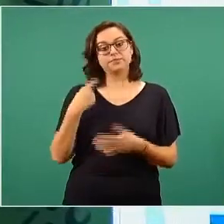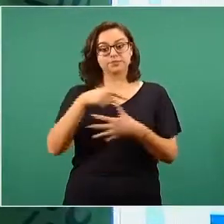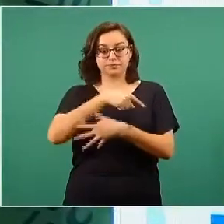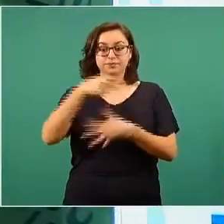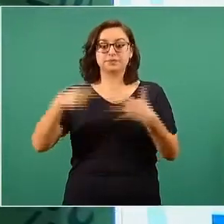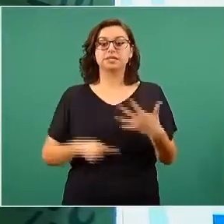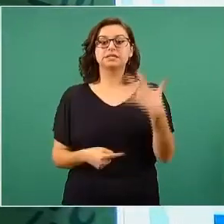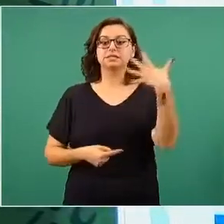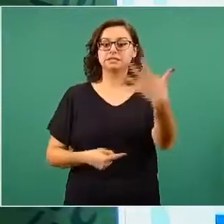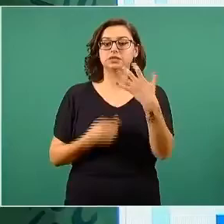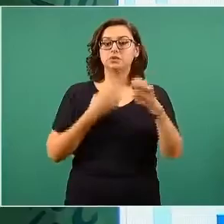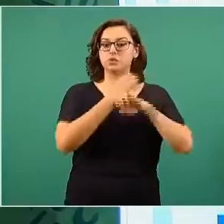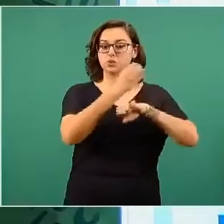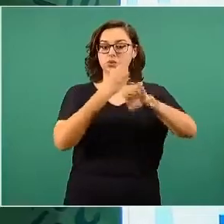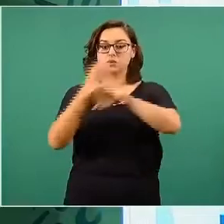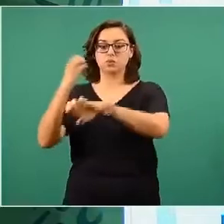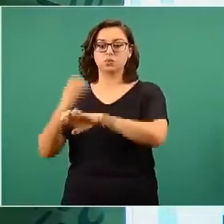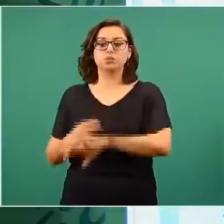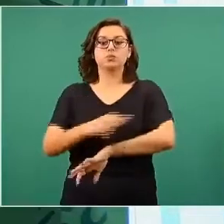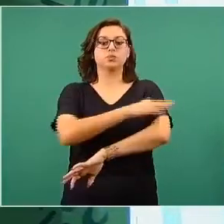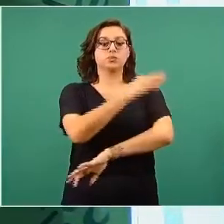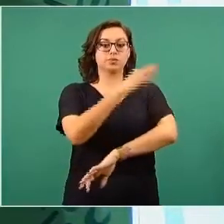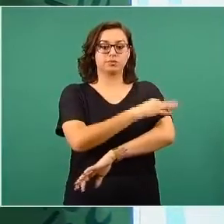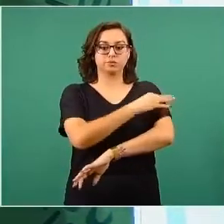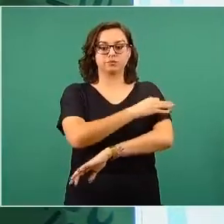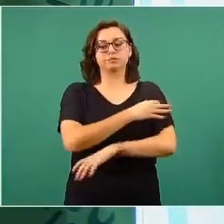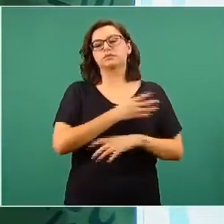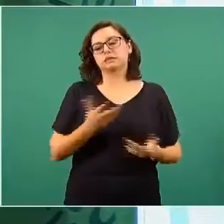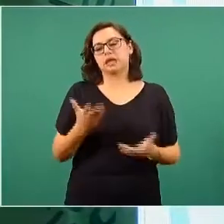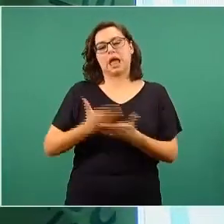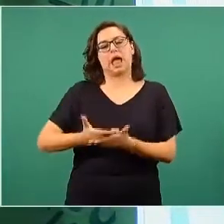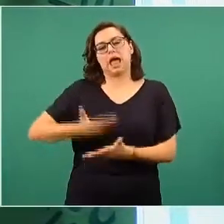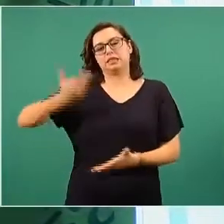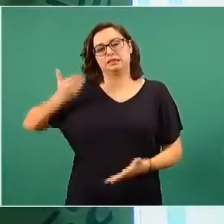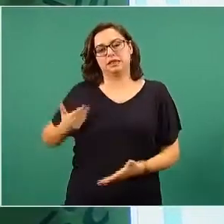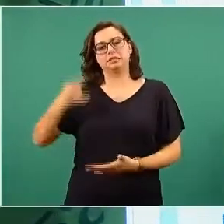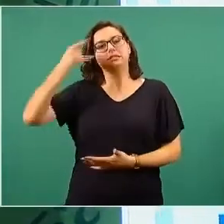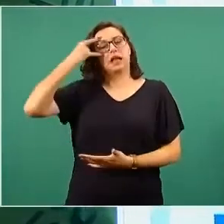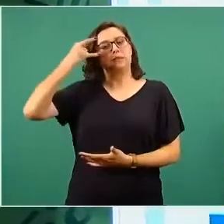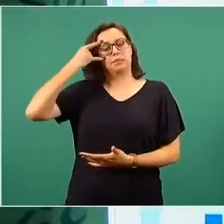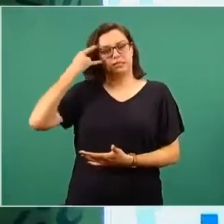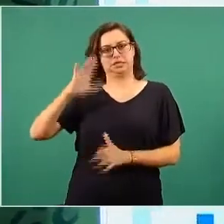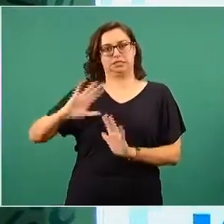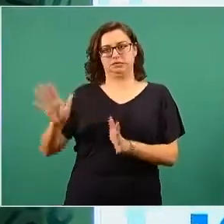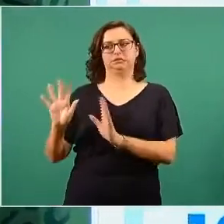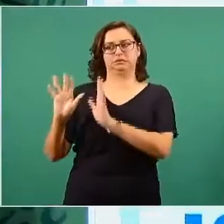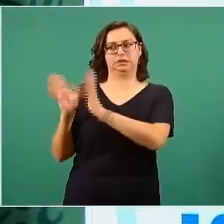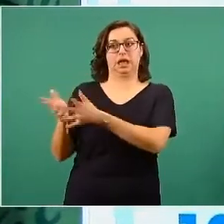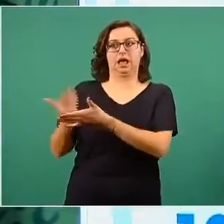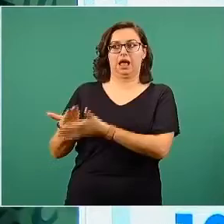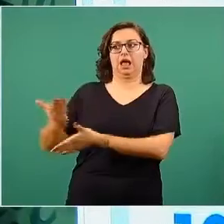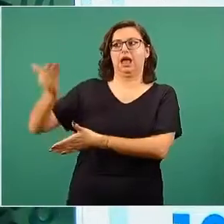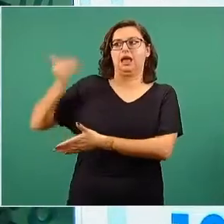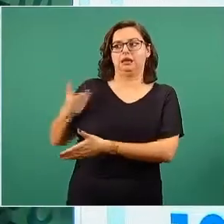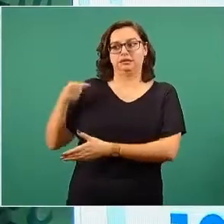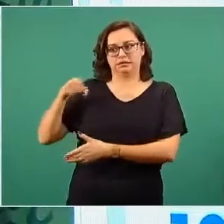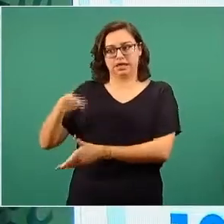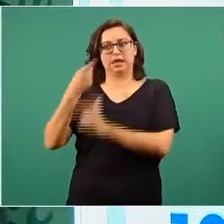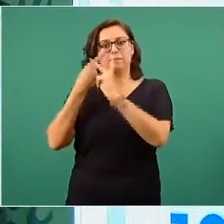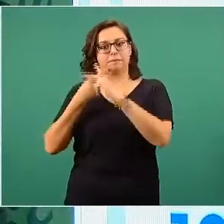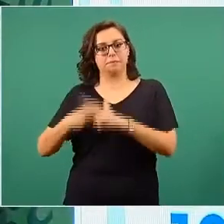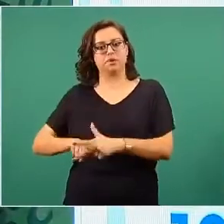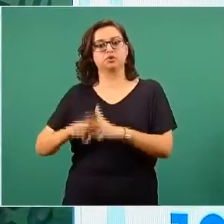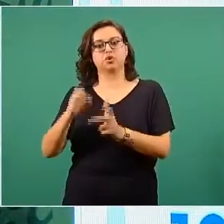están vacunando el personal educativo, además de Campeche, por supuesto, que ya había culminado esto y que ya abrió las